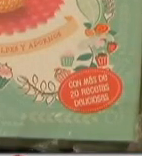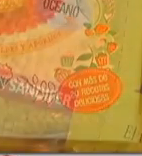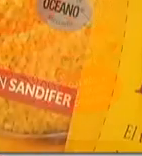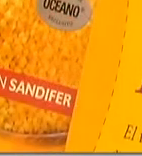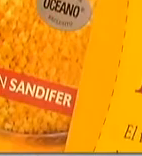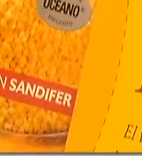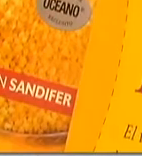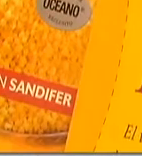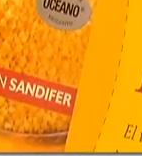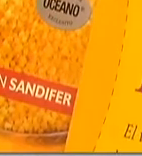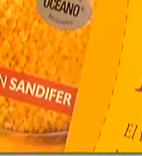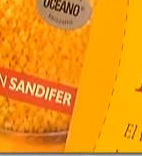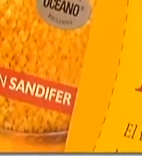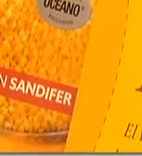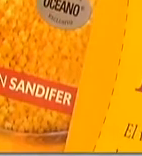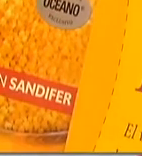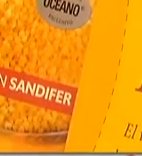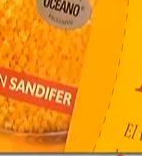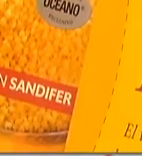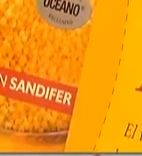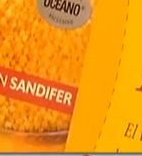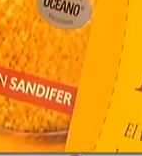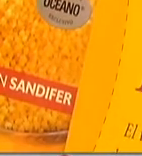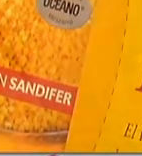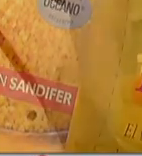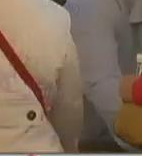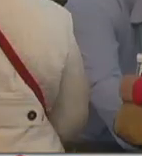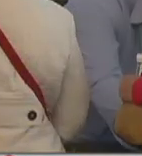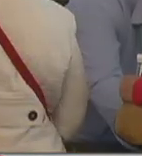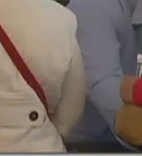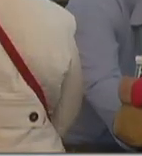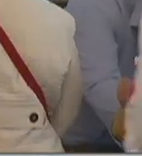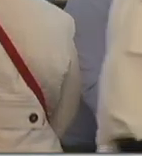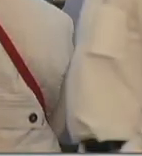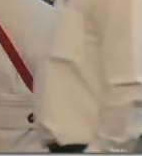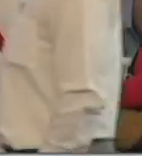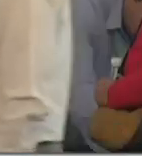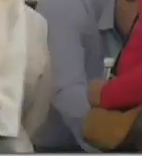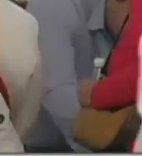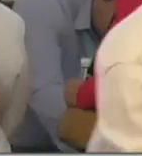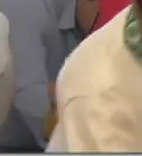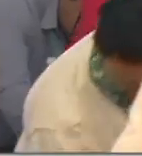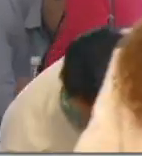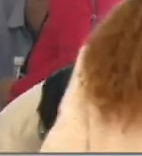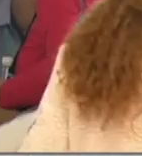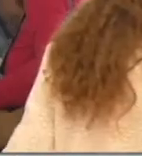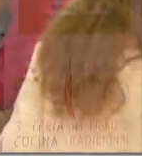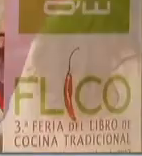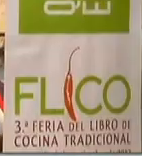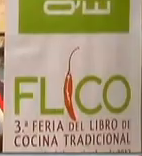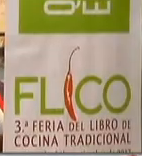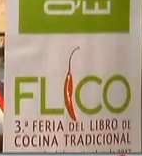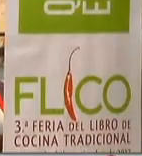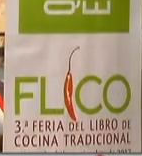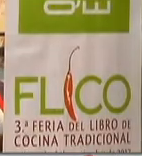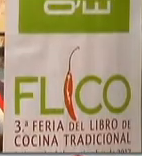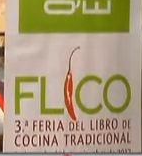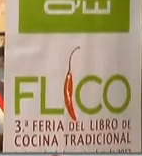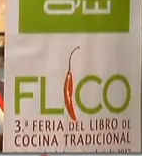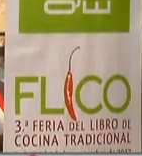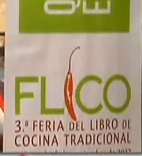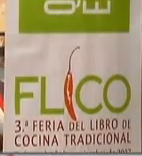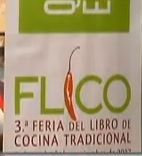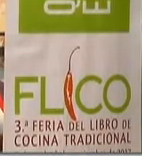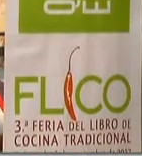de la República, así como representantes de Cuba y Perú, que por cierto tienen una cocina impresionante.